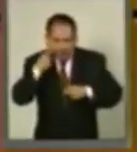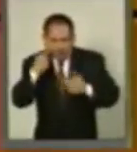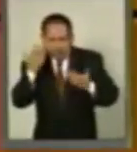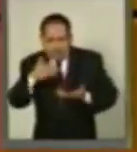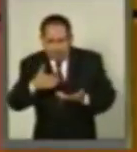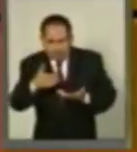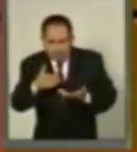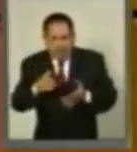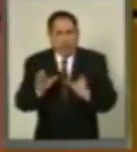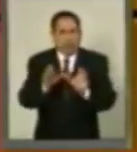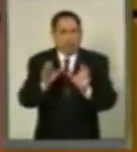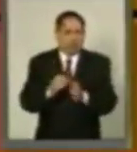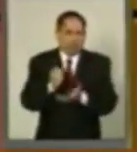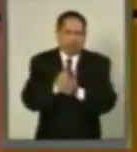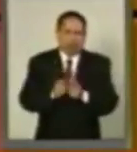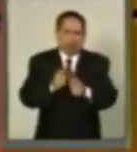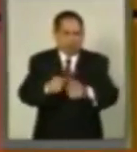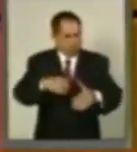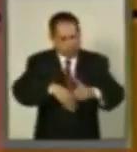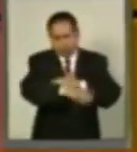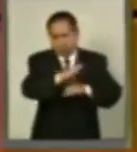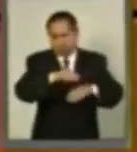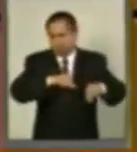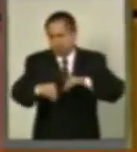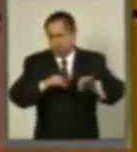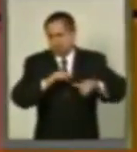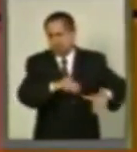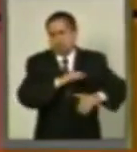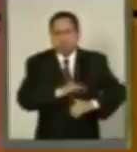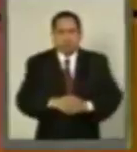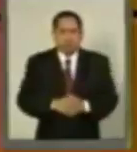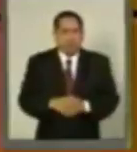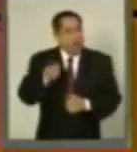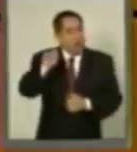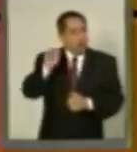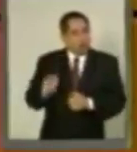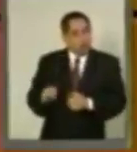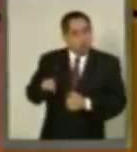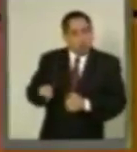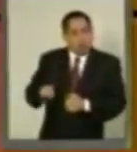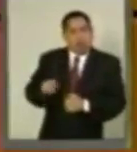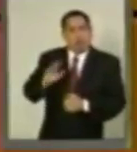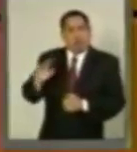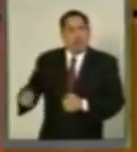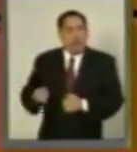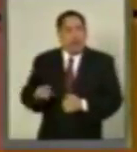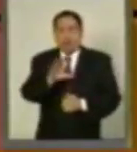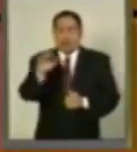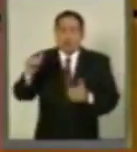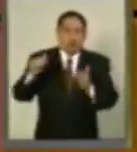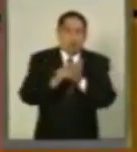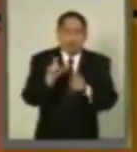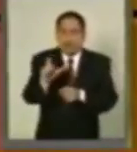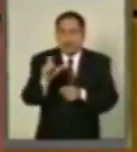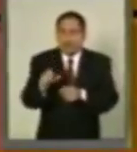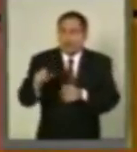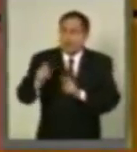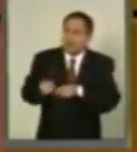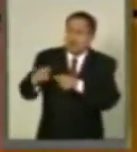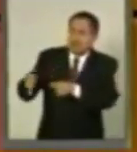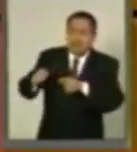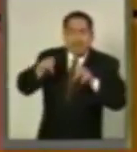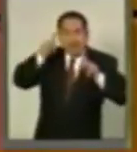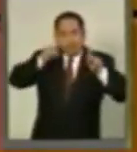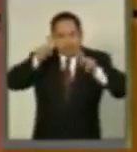vida social y también a la económica. Y en el sur, hemos entregado ya casi 500.000 de tarjetas de visitante y de